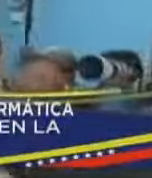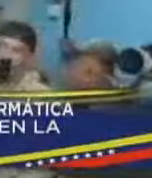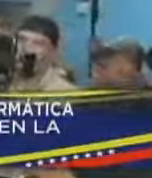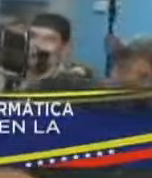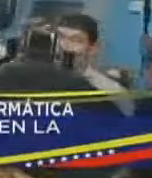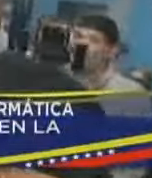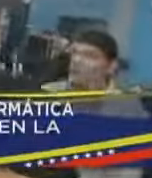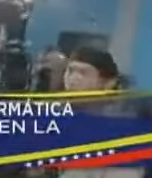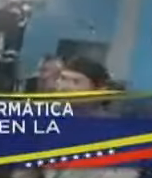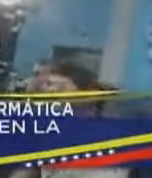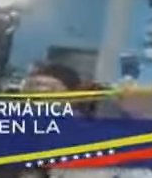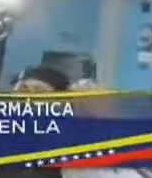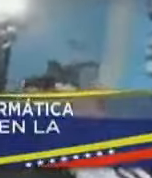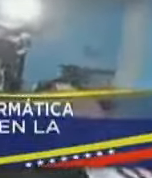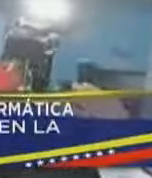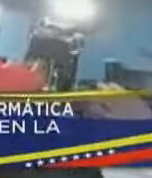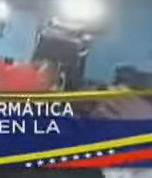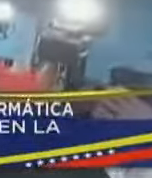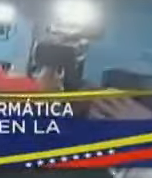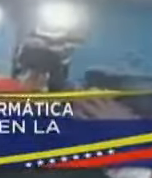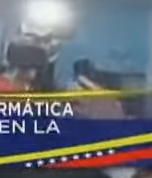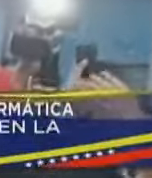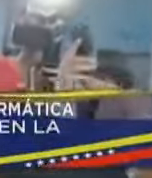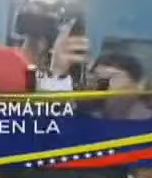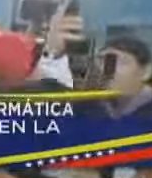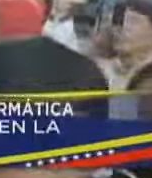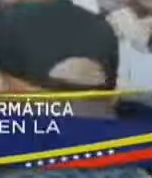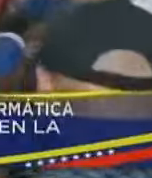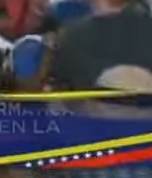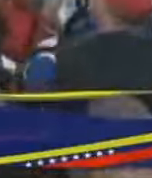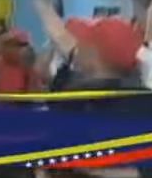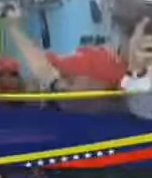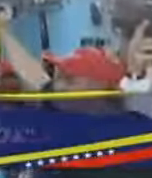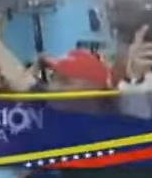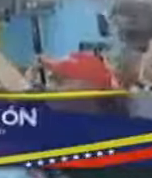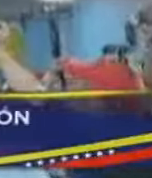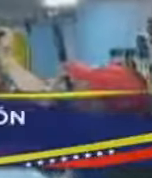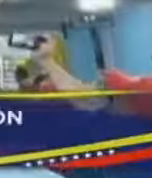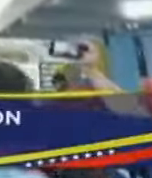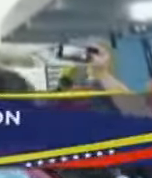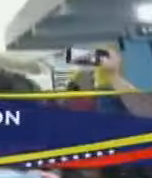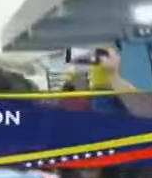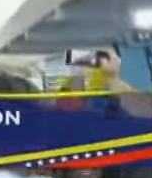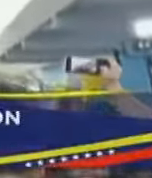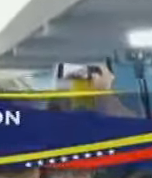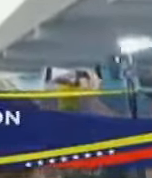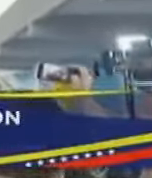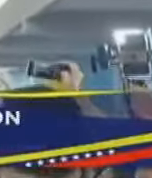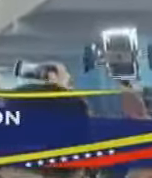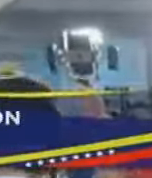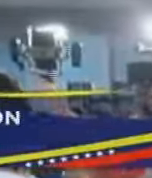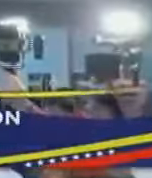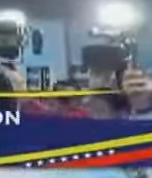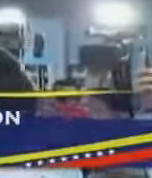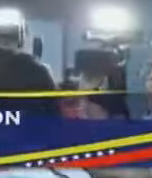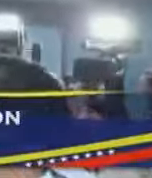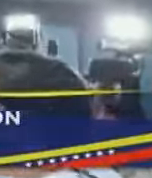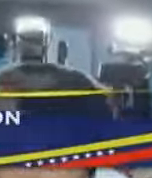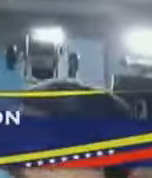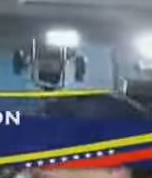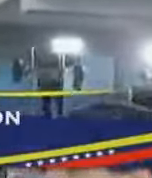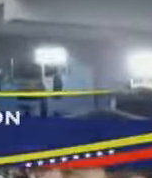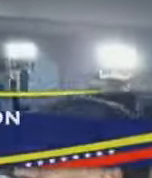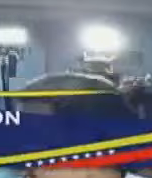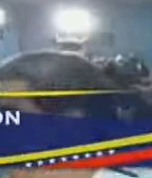ha acompañado a lo largo de lo que ha sido esta gesta histórica de poder